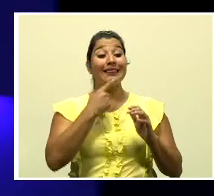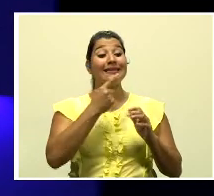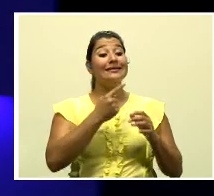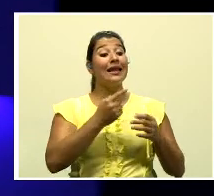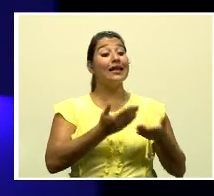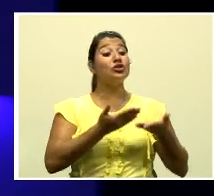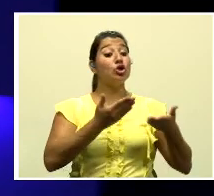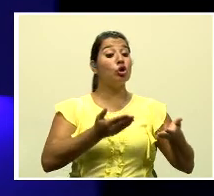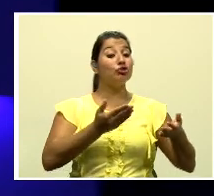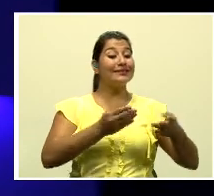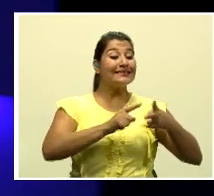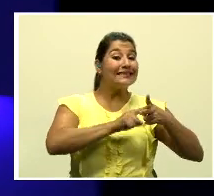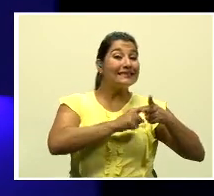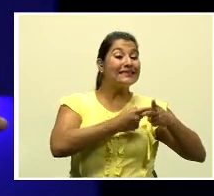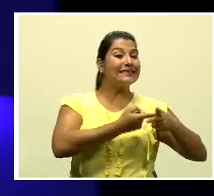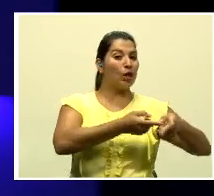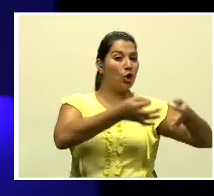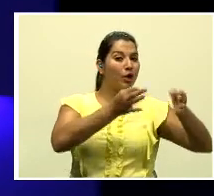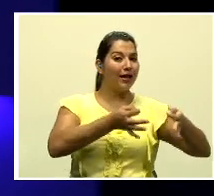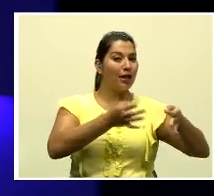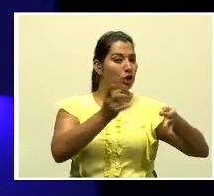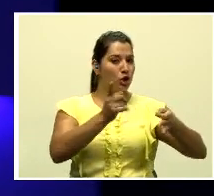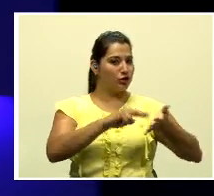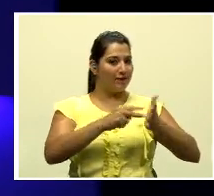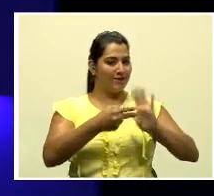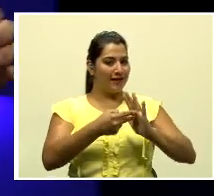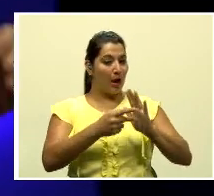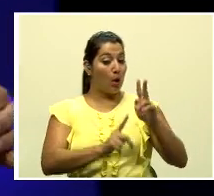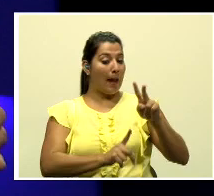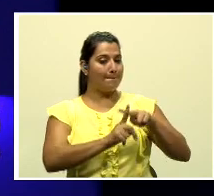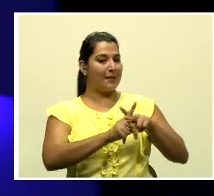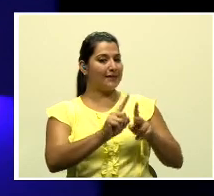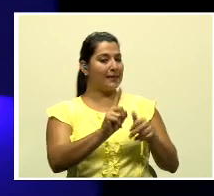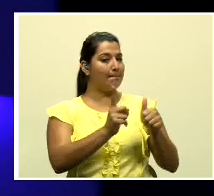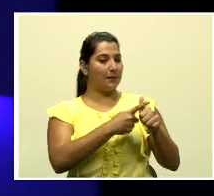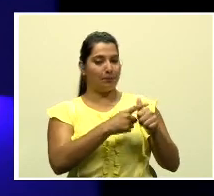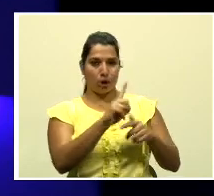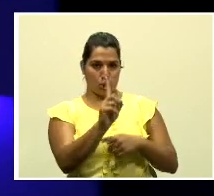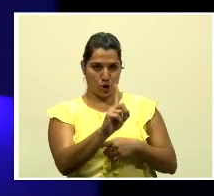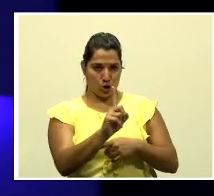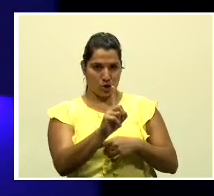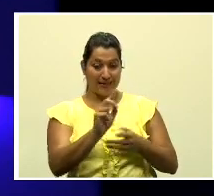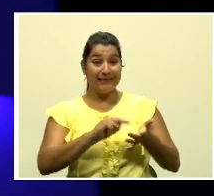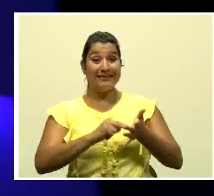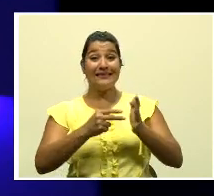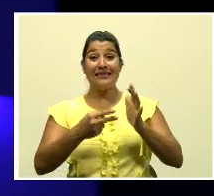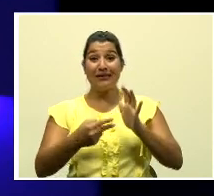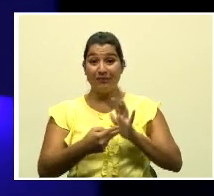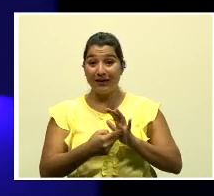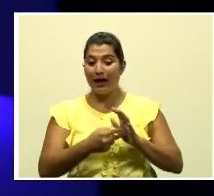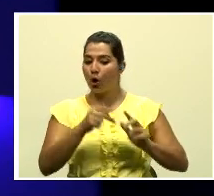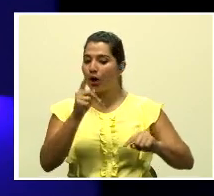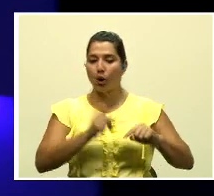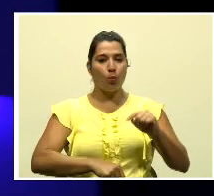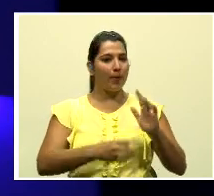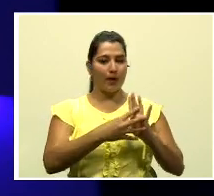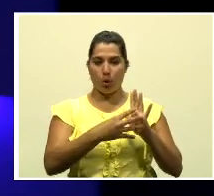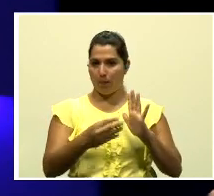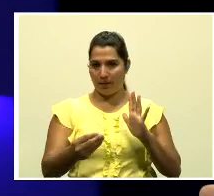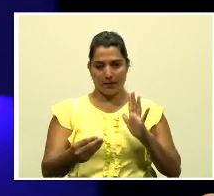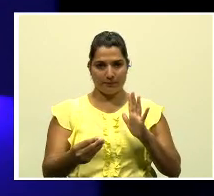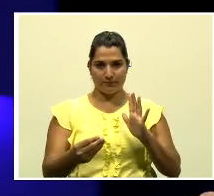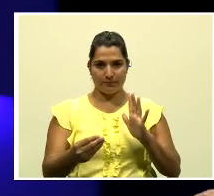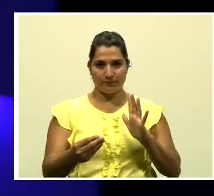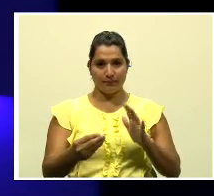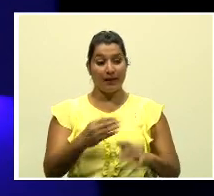original no es lo que se hace primero, no es quien lo hace primero, sino lo que no se puede copiar.